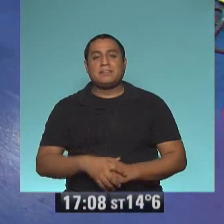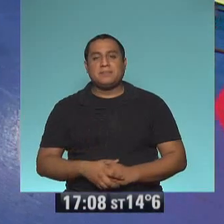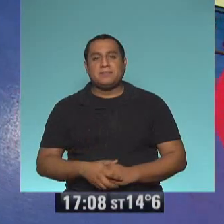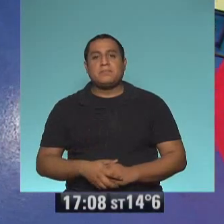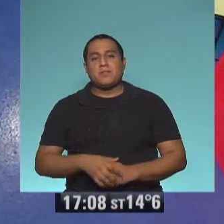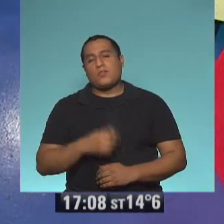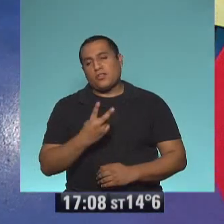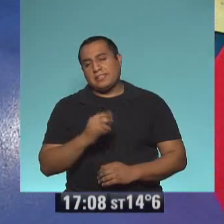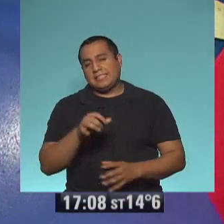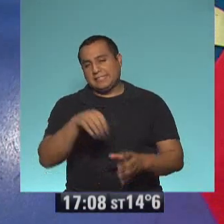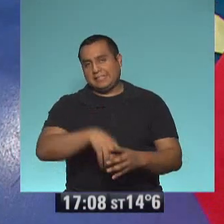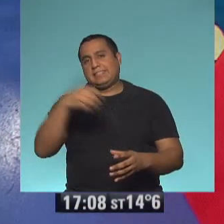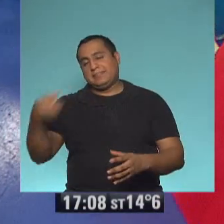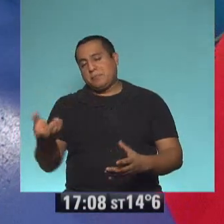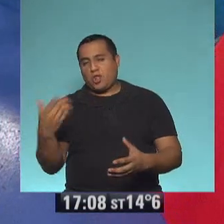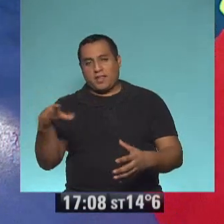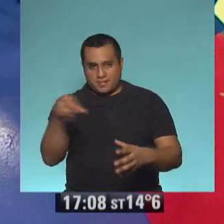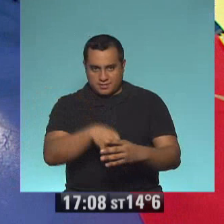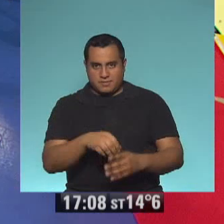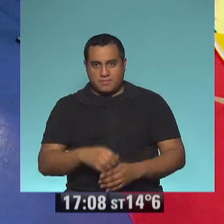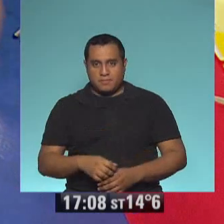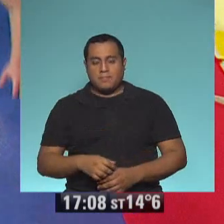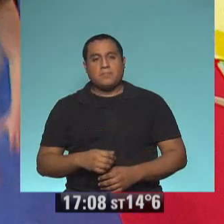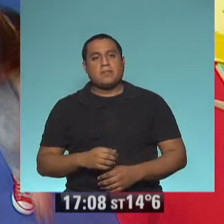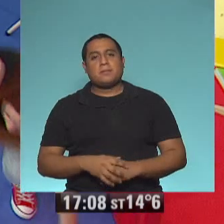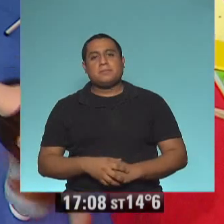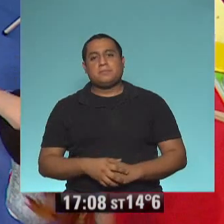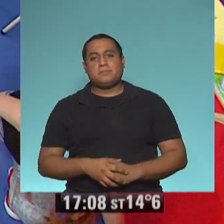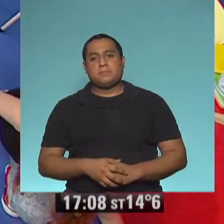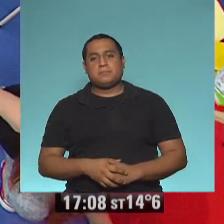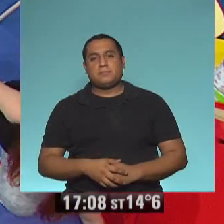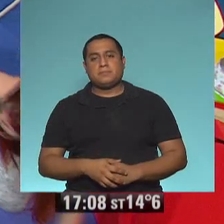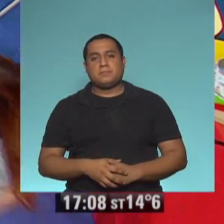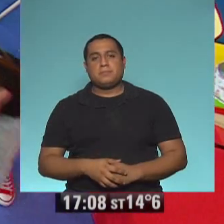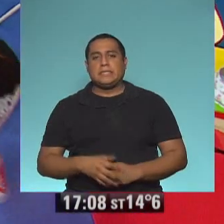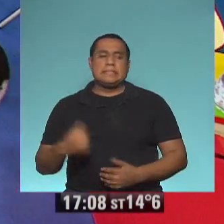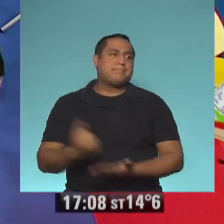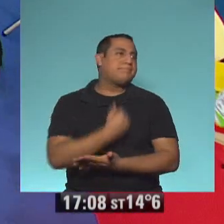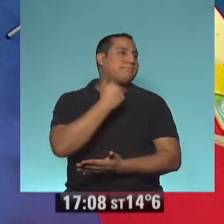porque entró no pasa nada bueno